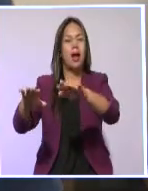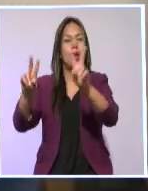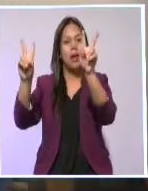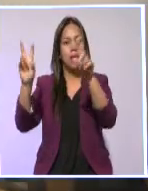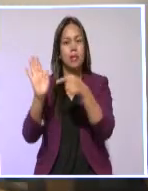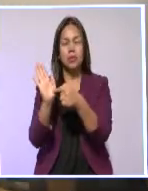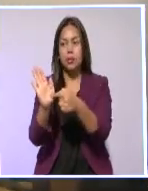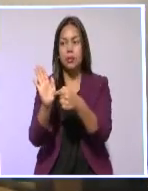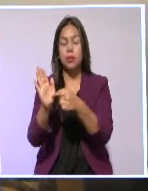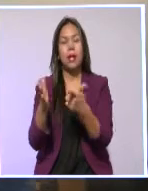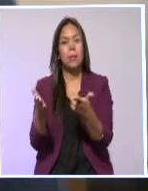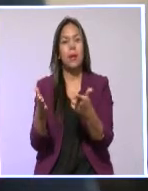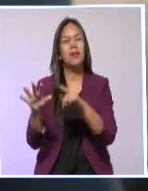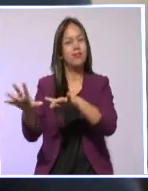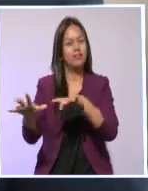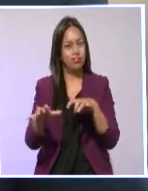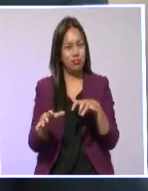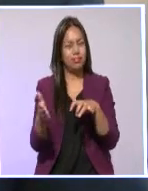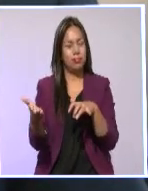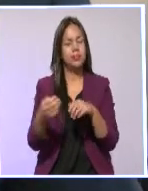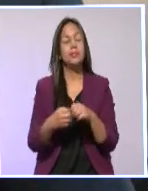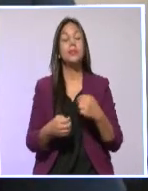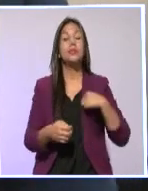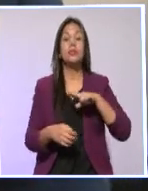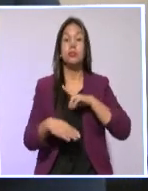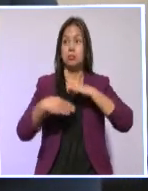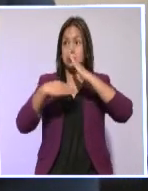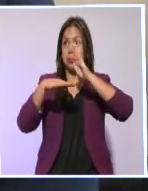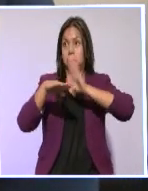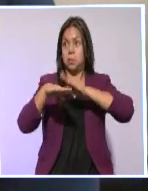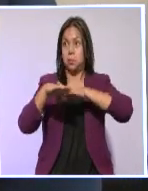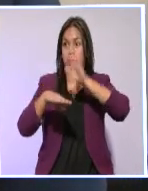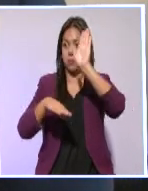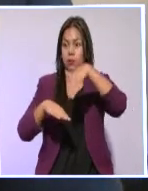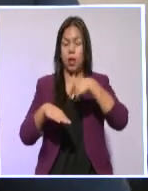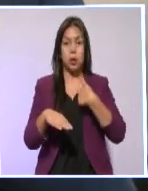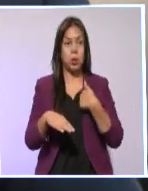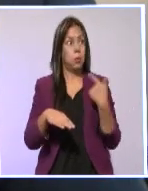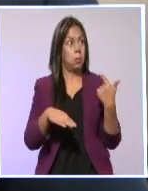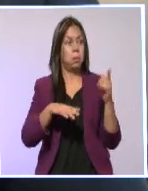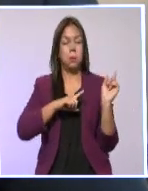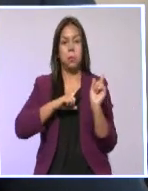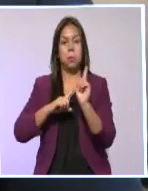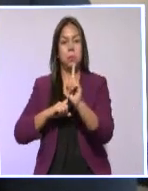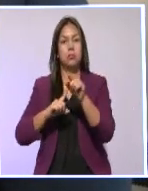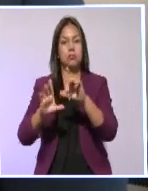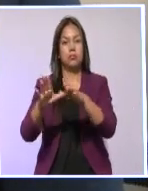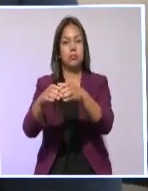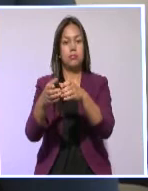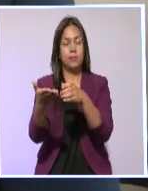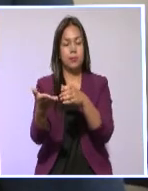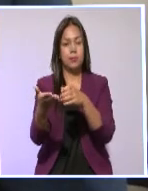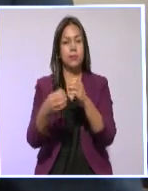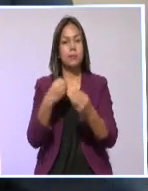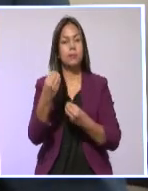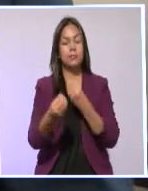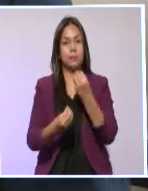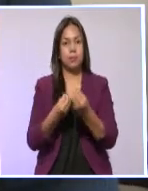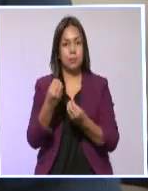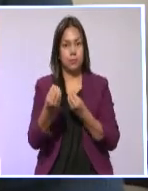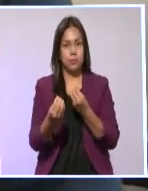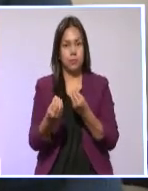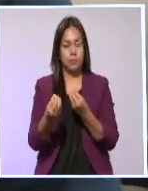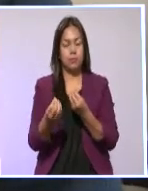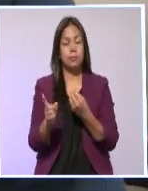acuícola. Hemos sido convocados como Agencia de Regulación y Control Hidrocarburífero a la Comisión de Soberanía Alimentaria para exponerle